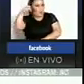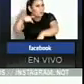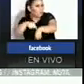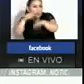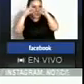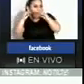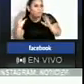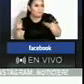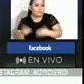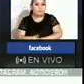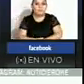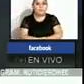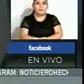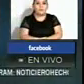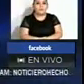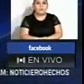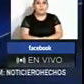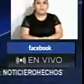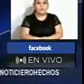escuchamos.